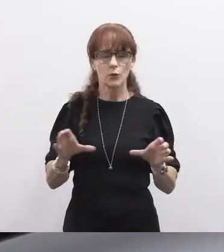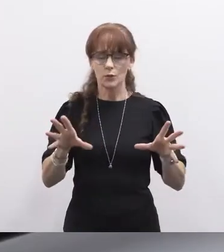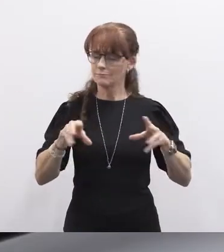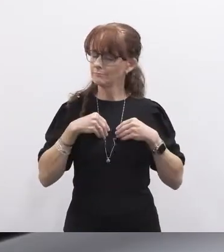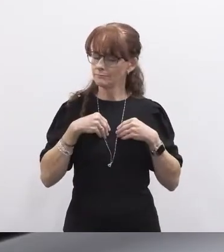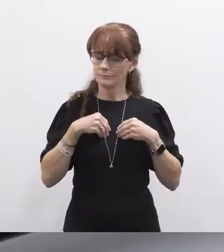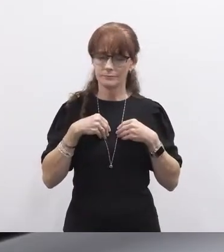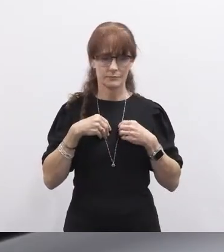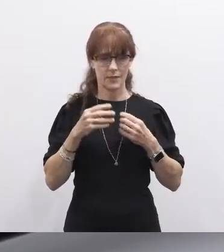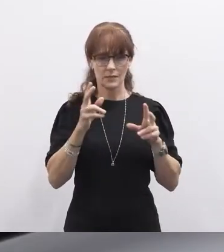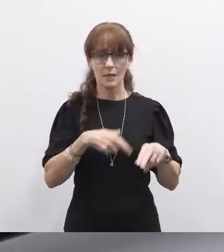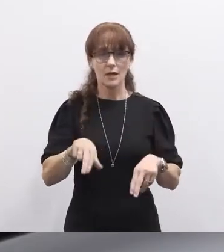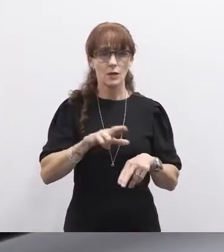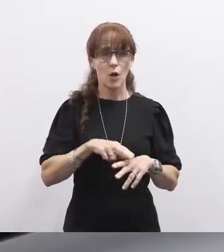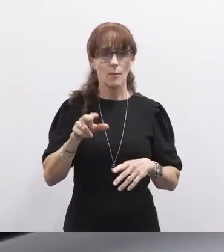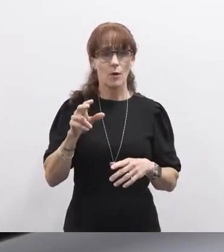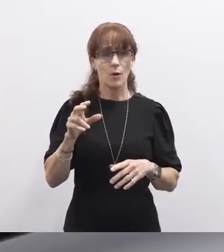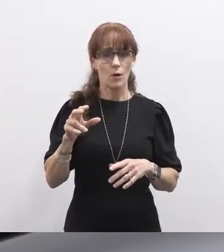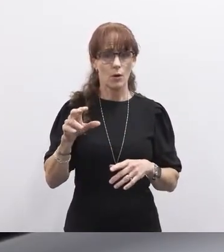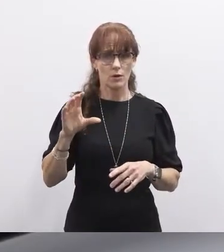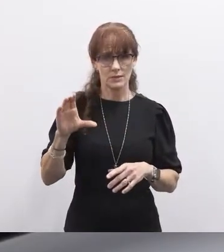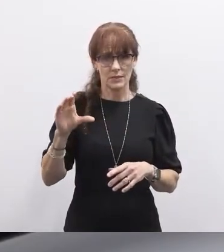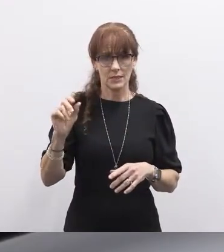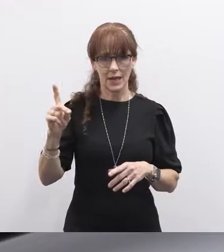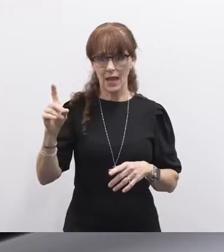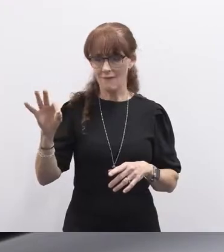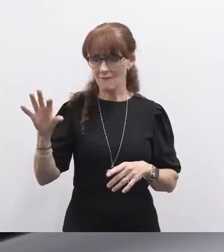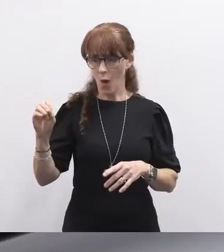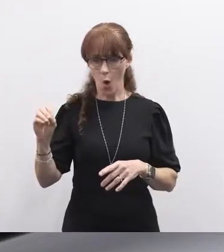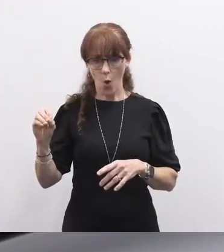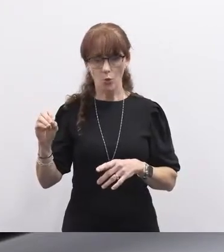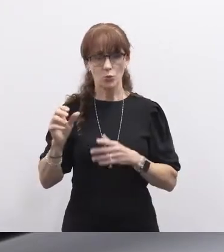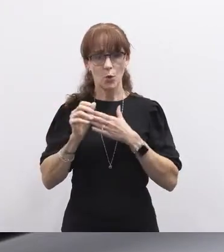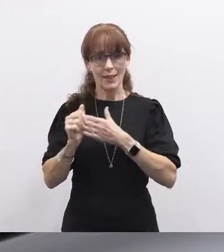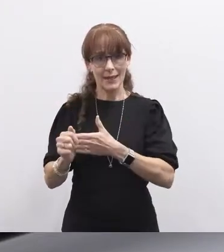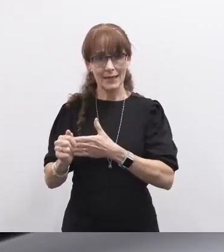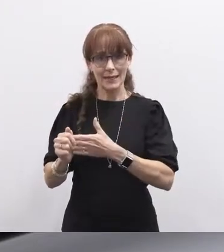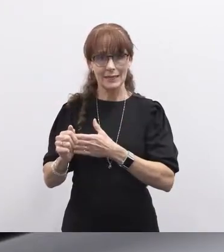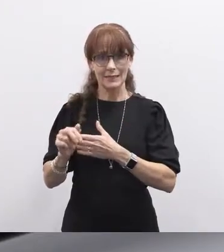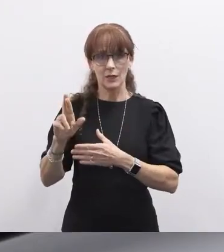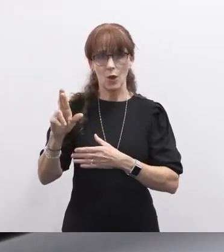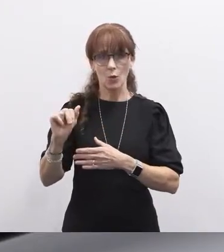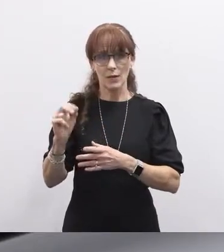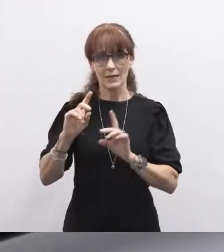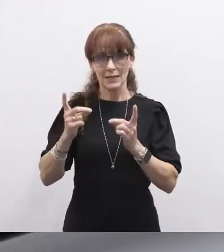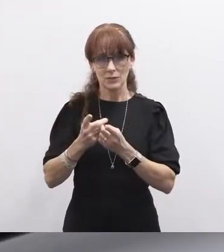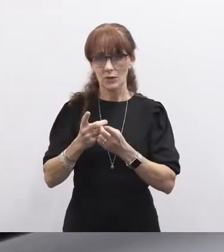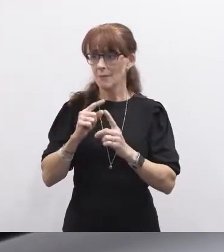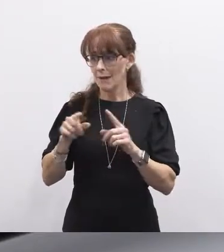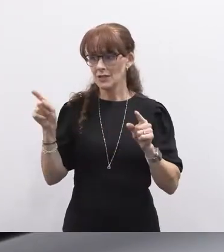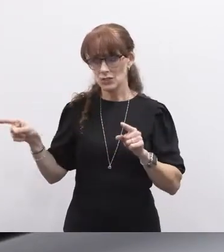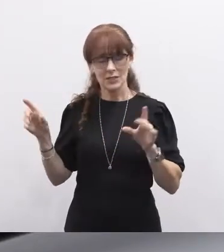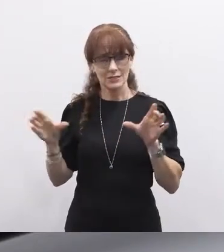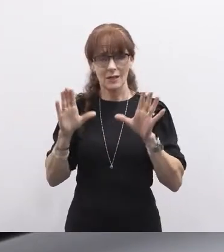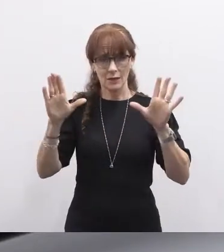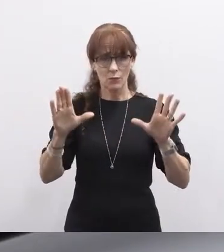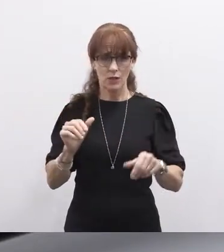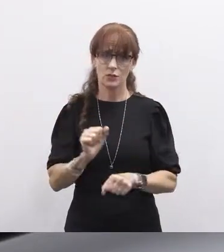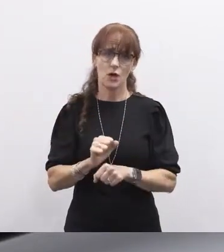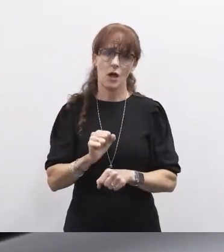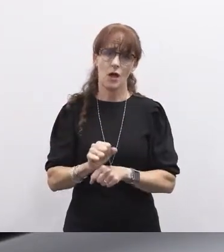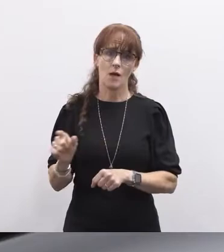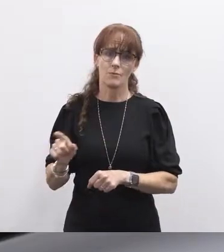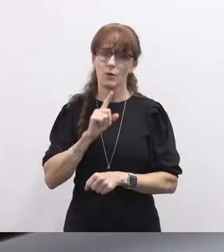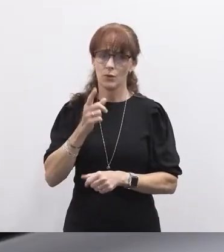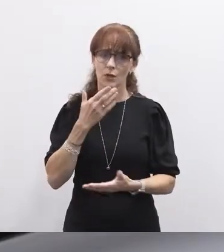dijo, yo lo hago. No es un papel típico para el CFO hacer, pero ella lo ha hecho y